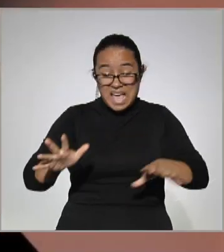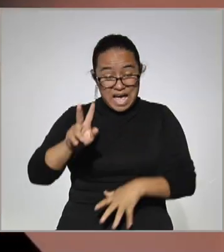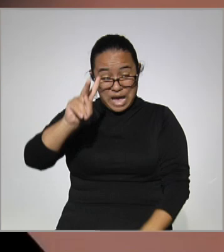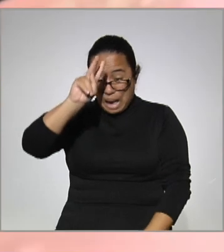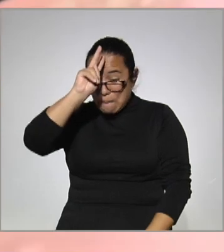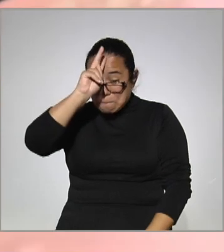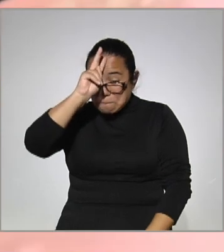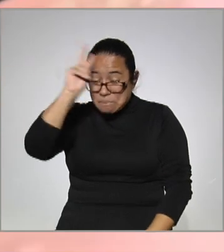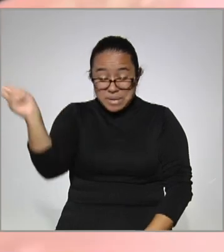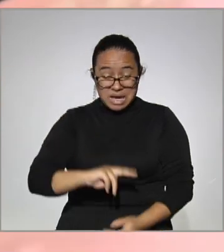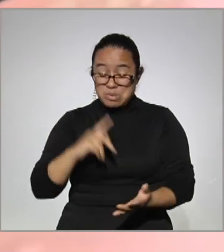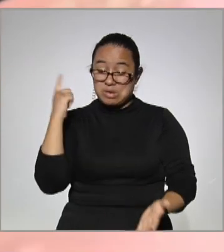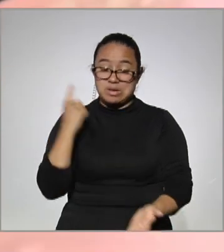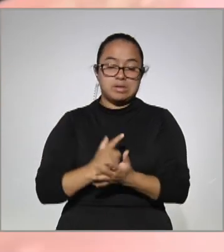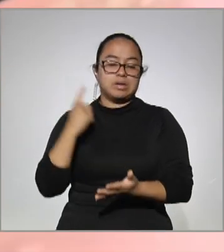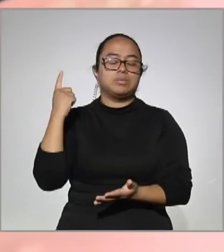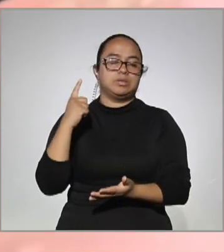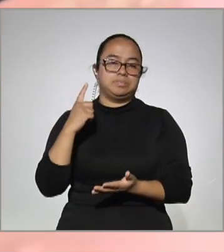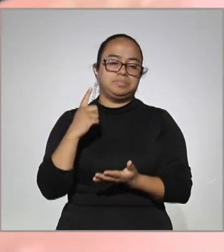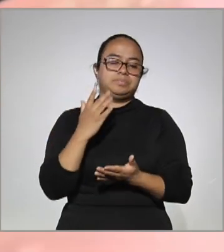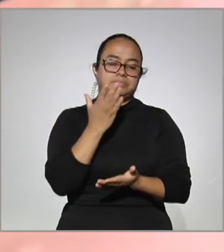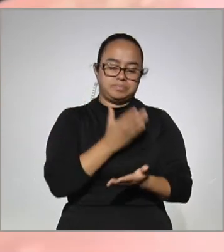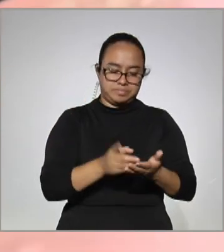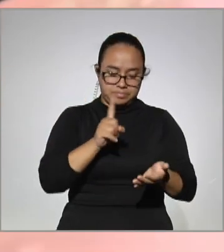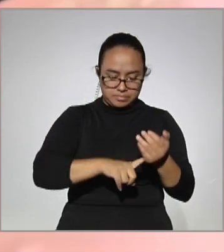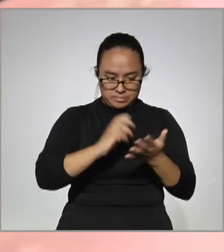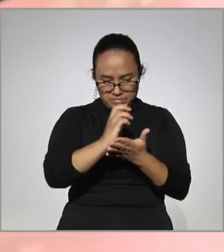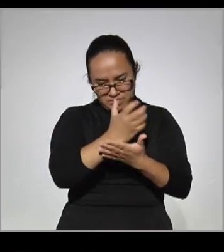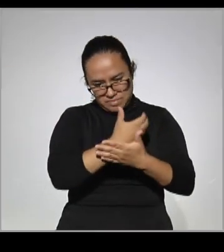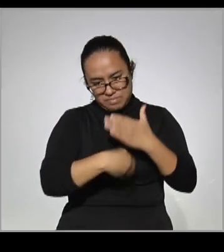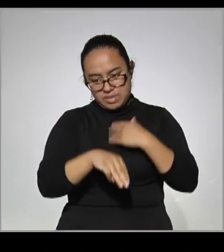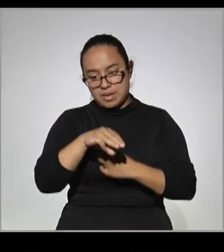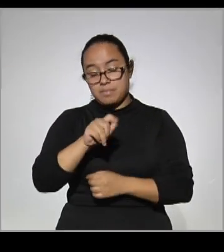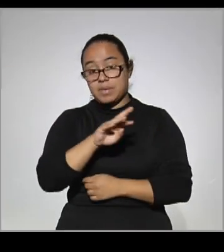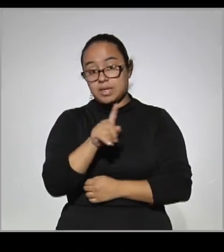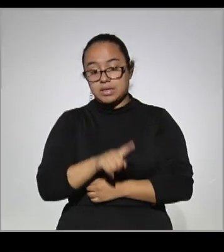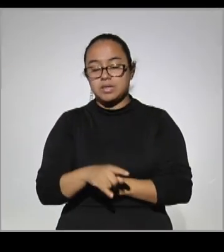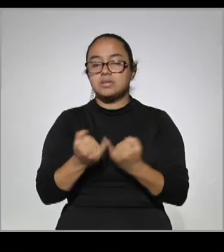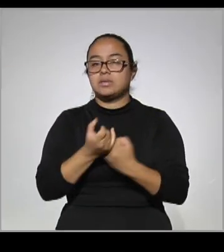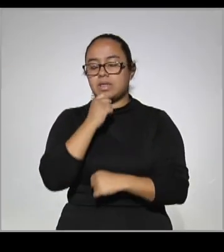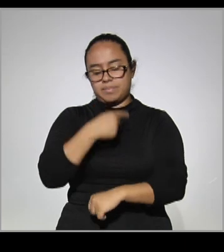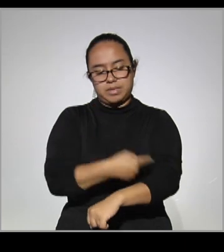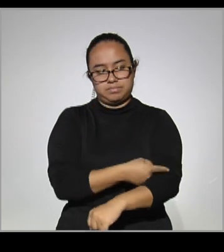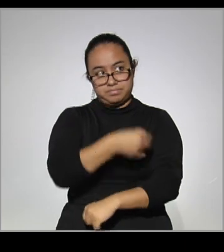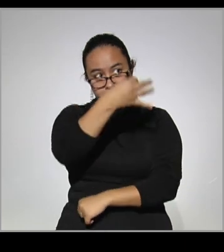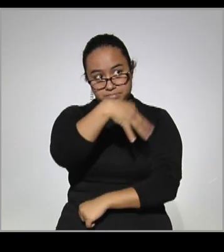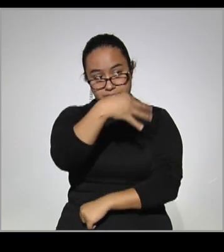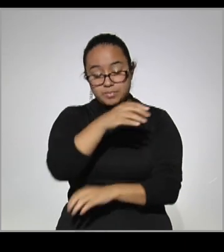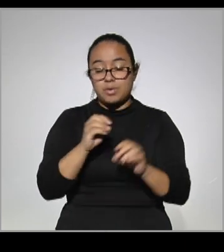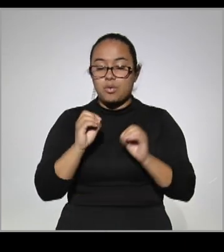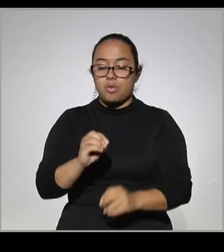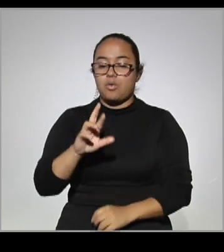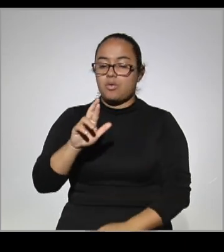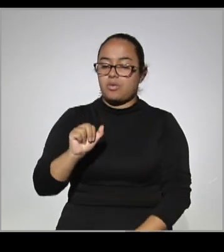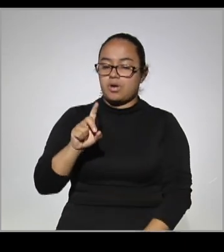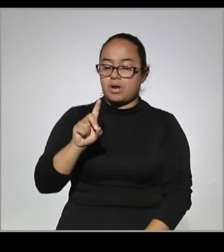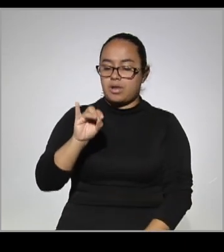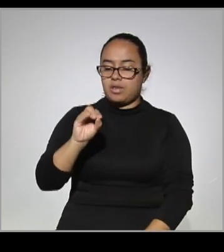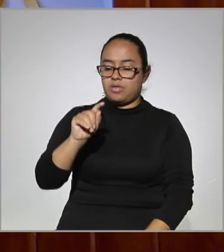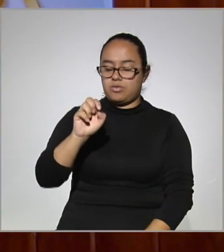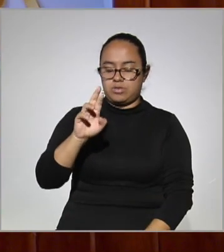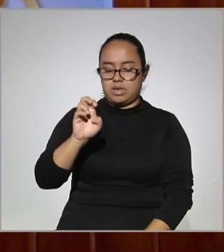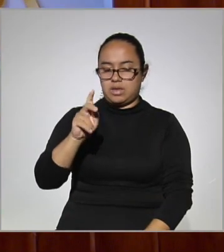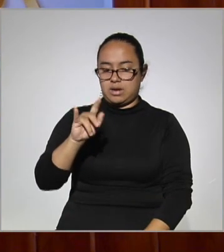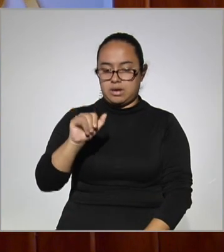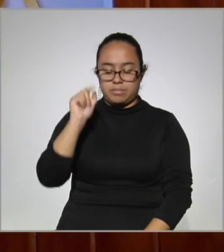avanzada, aparte de la histerectomía, pueden ser candidatas a quimioterapia o a radioterapia. Entonces, esas son las